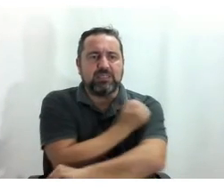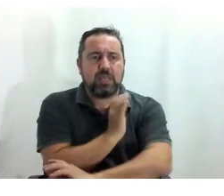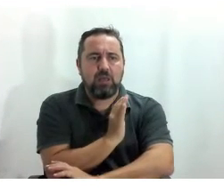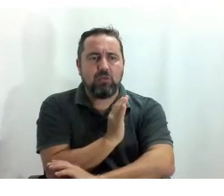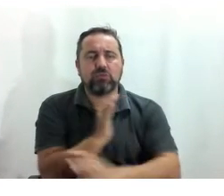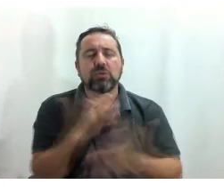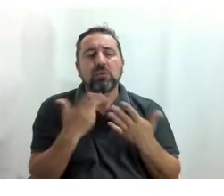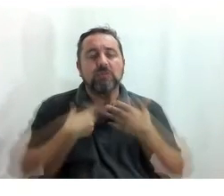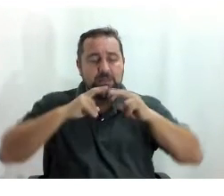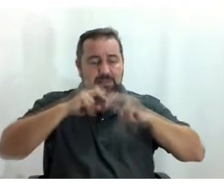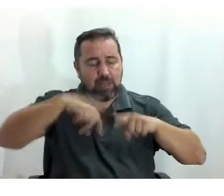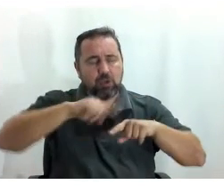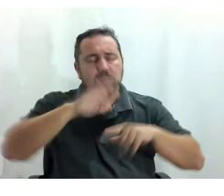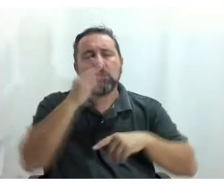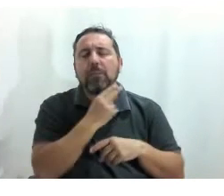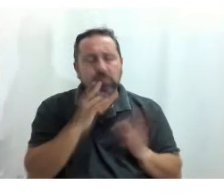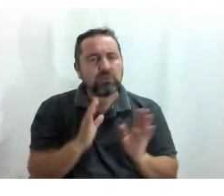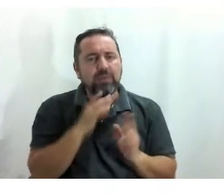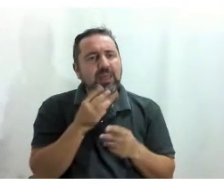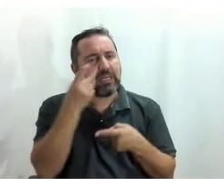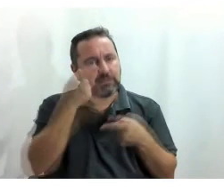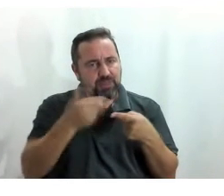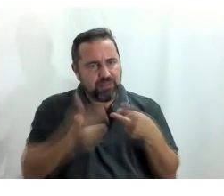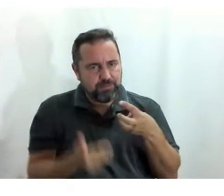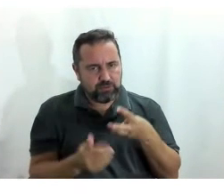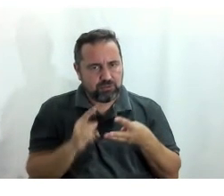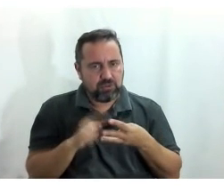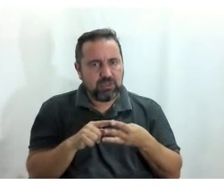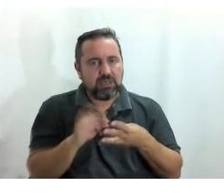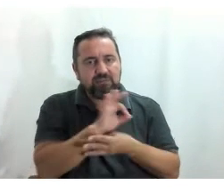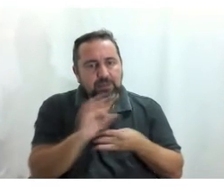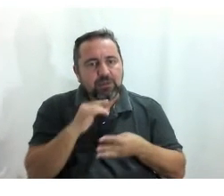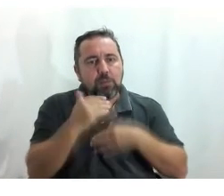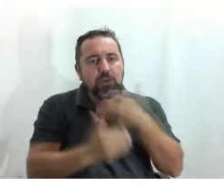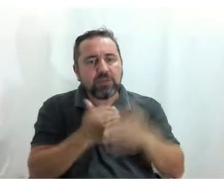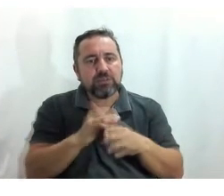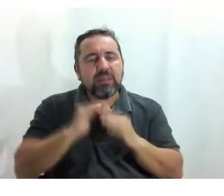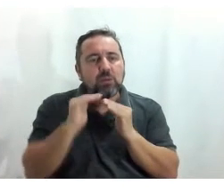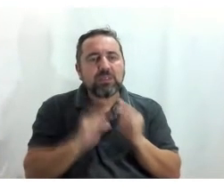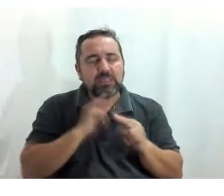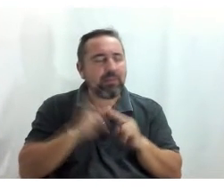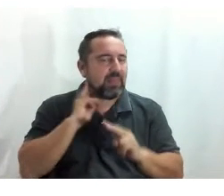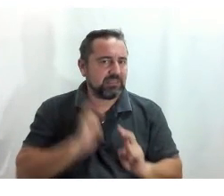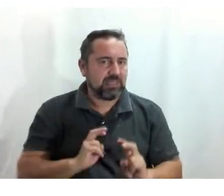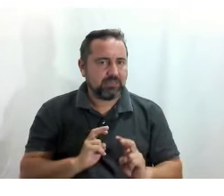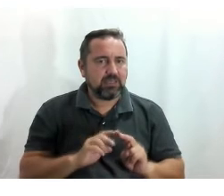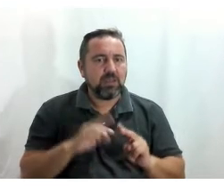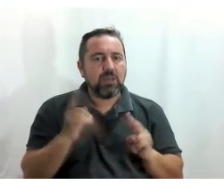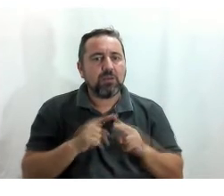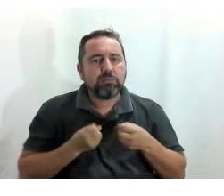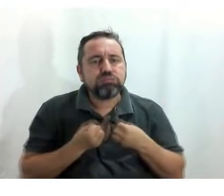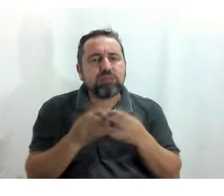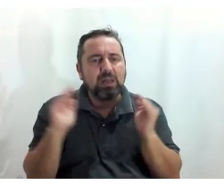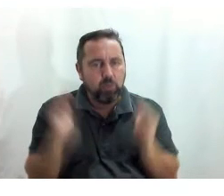se comprometen, además, a cumplir con 3 principios: refinamiento del proceso para reducir el estrés, reducción de número de